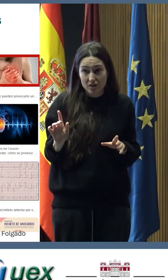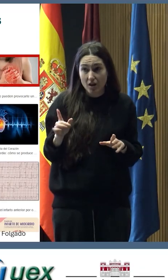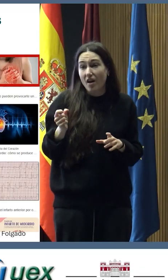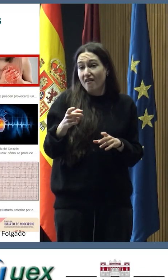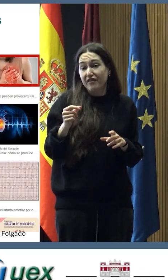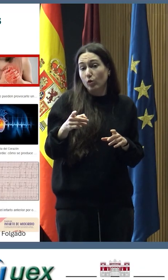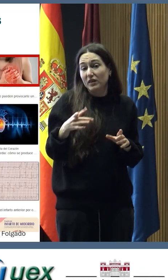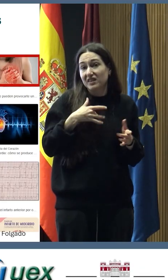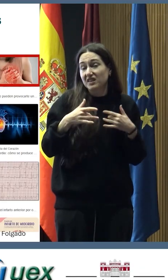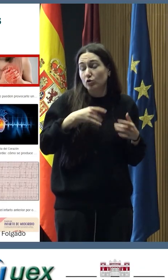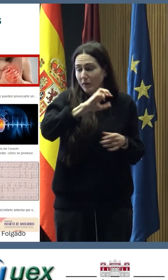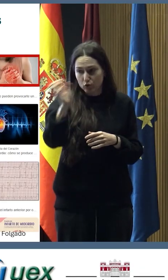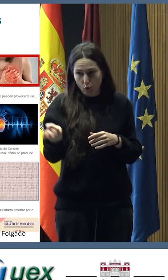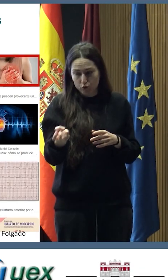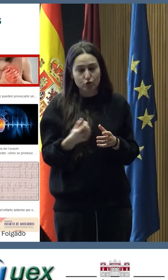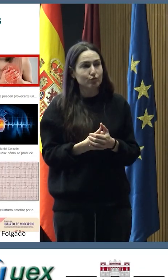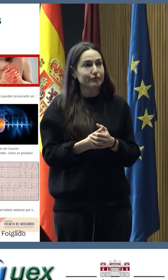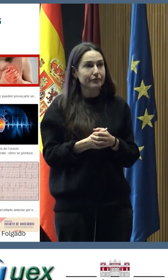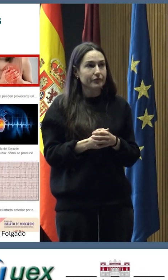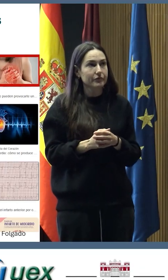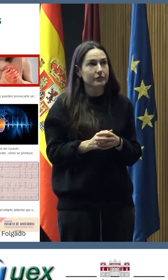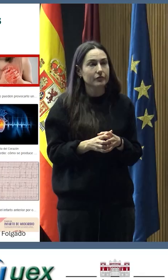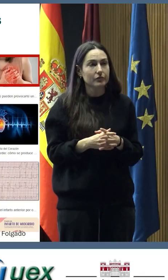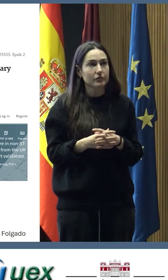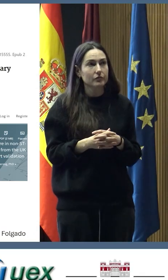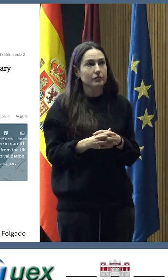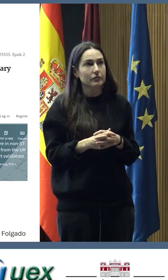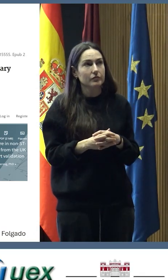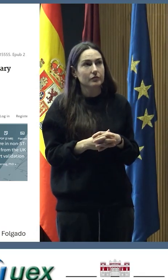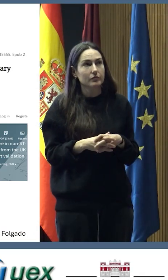frecuente en la mujer.